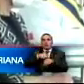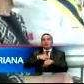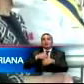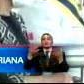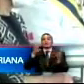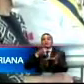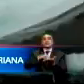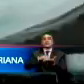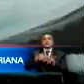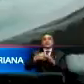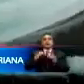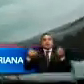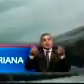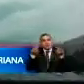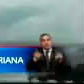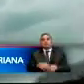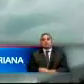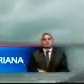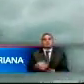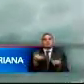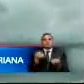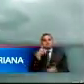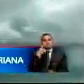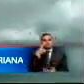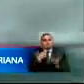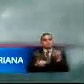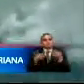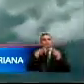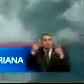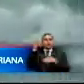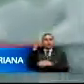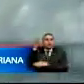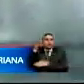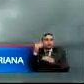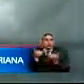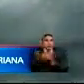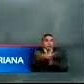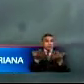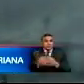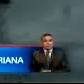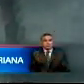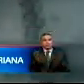la provincia de Santa Elena. Escuchemos un extracto de su intervención en esta ceremonia castrense.